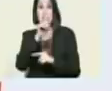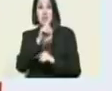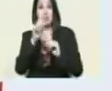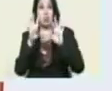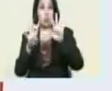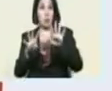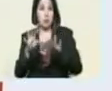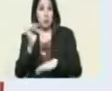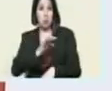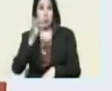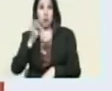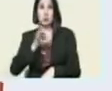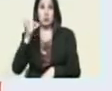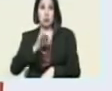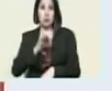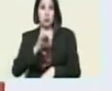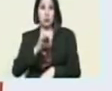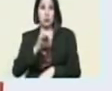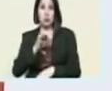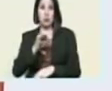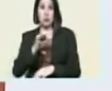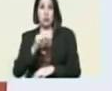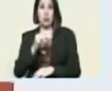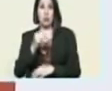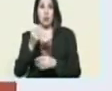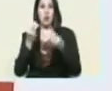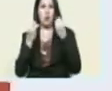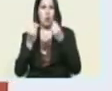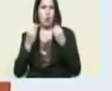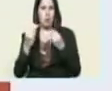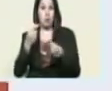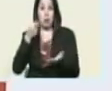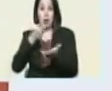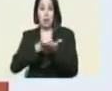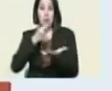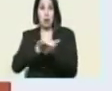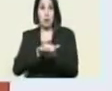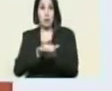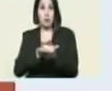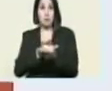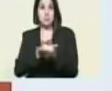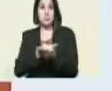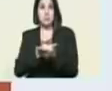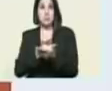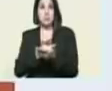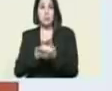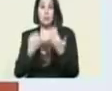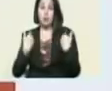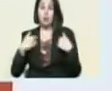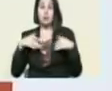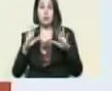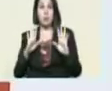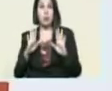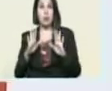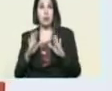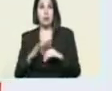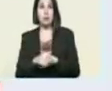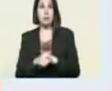19%. Con pensiones de hambre, que las pagaban cuando se podía.